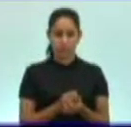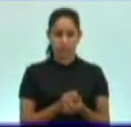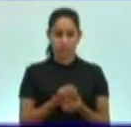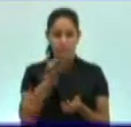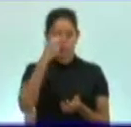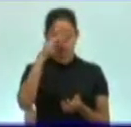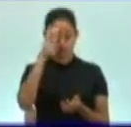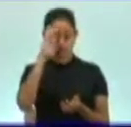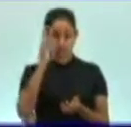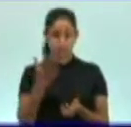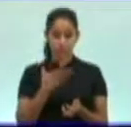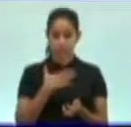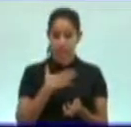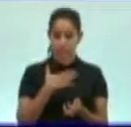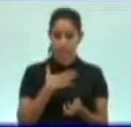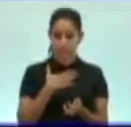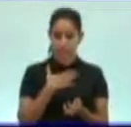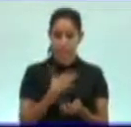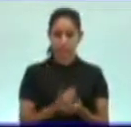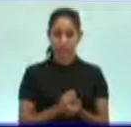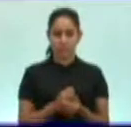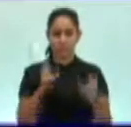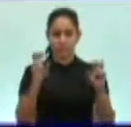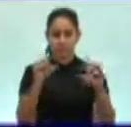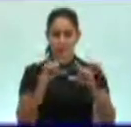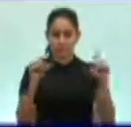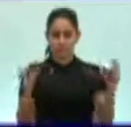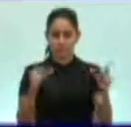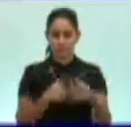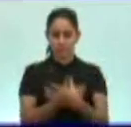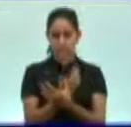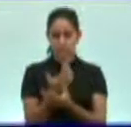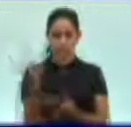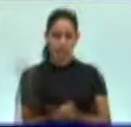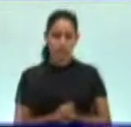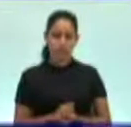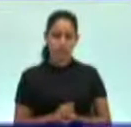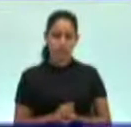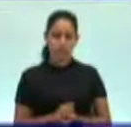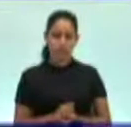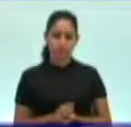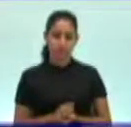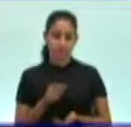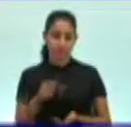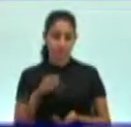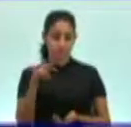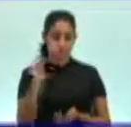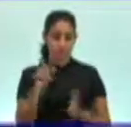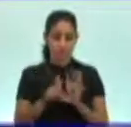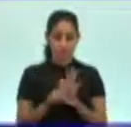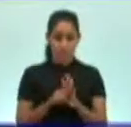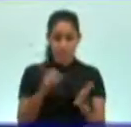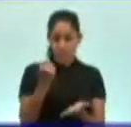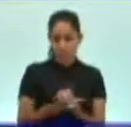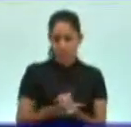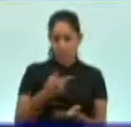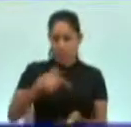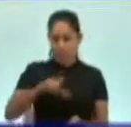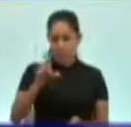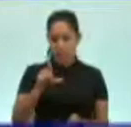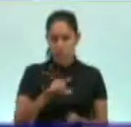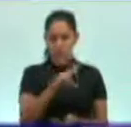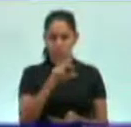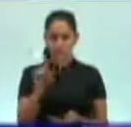que se relaciona el tema con el que hemos hoy intercambiado. Esta nueva ley, aprobada en julio del